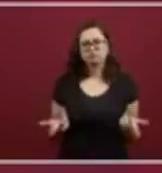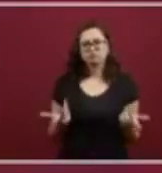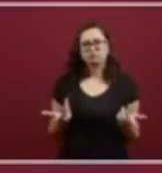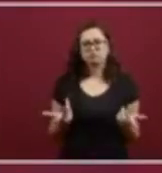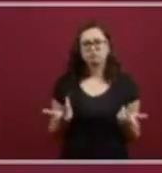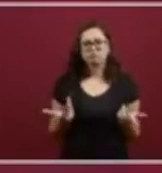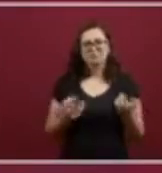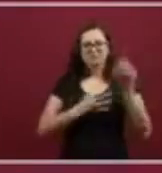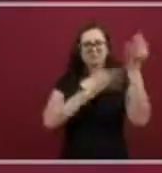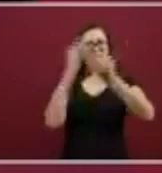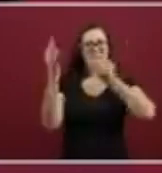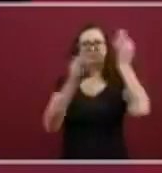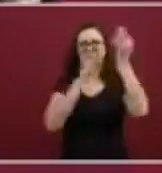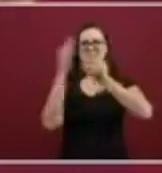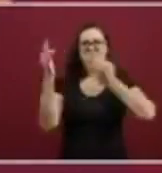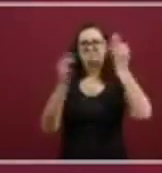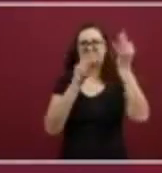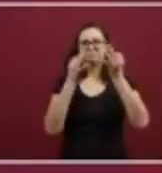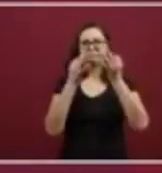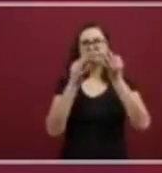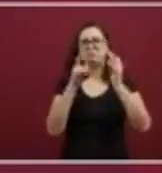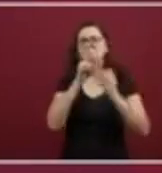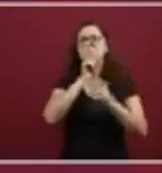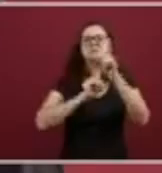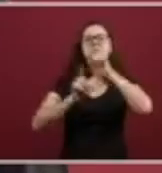desprestigio, así en abstracto,